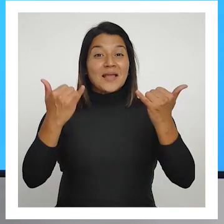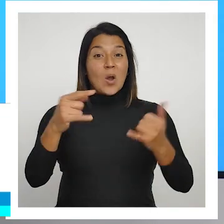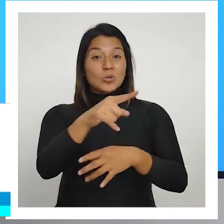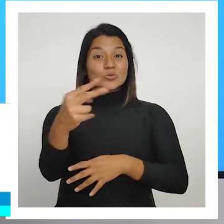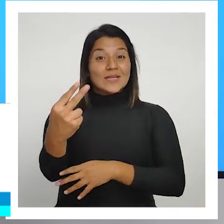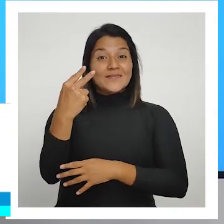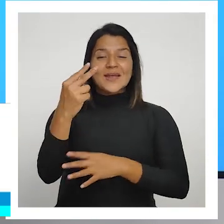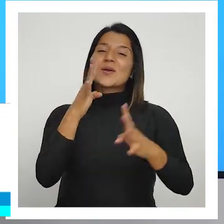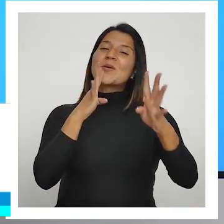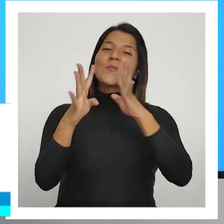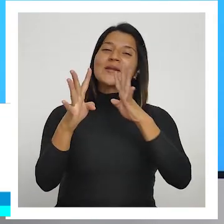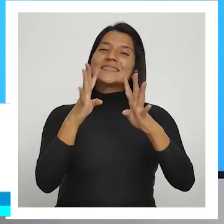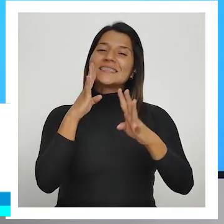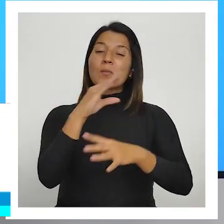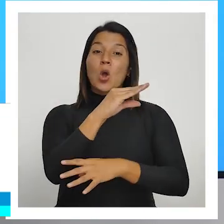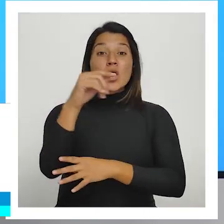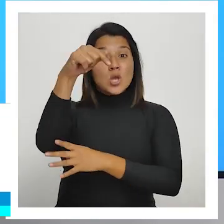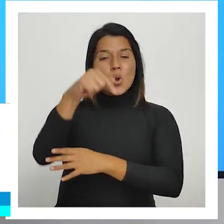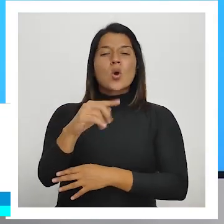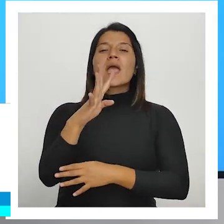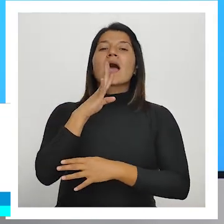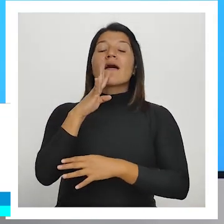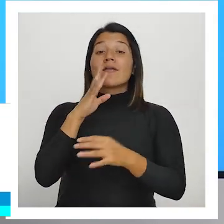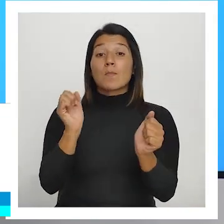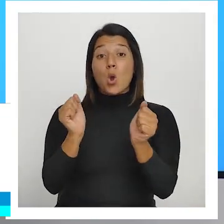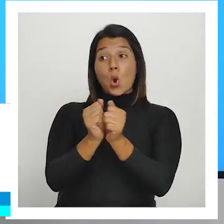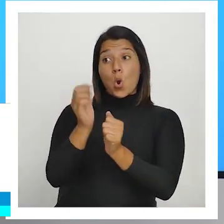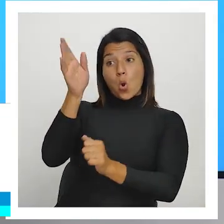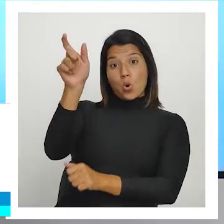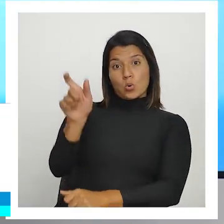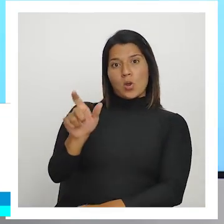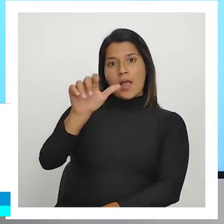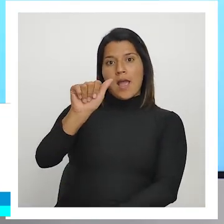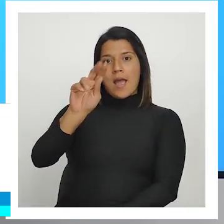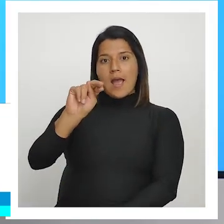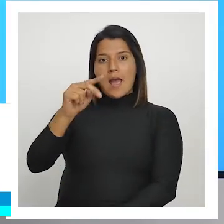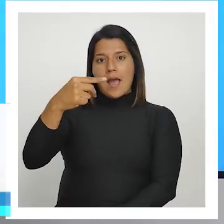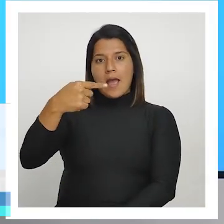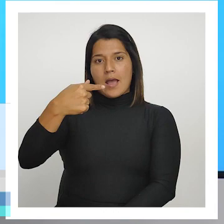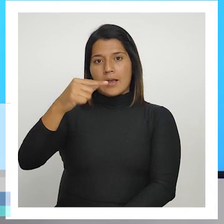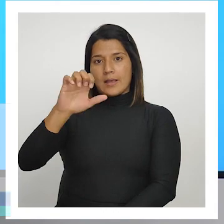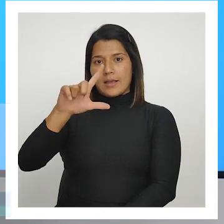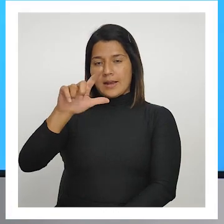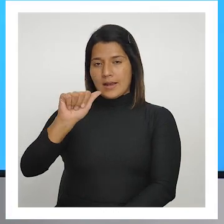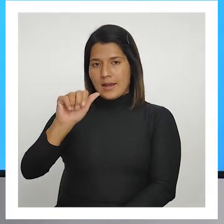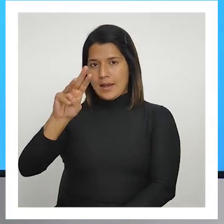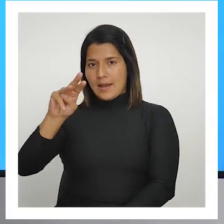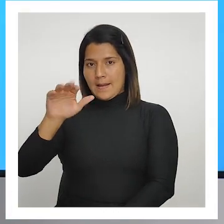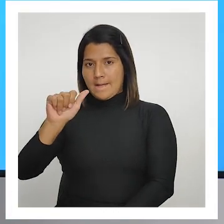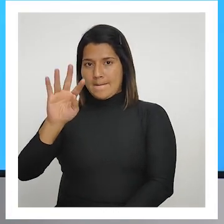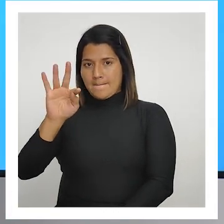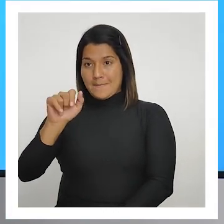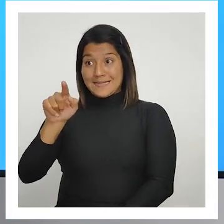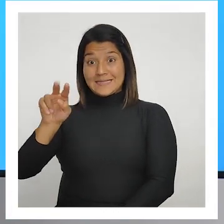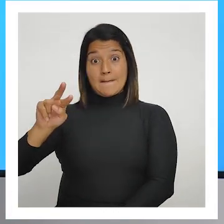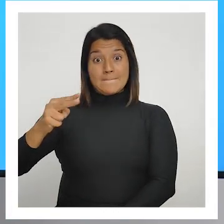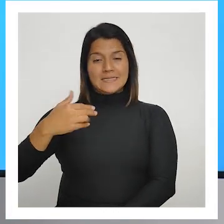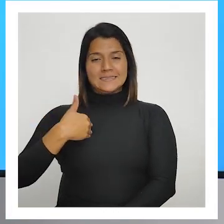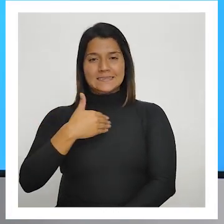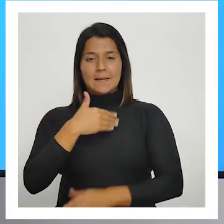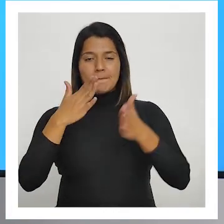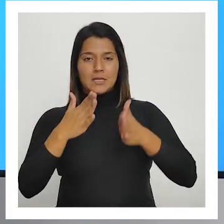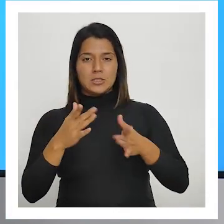Estás viendo Conversamos y hoy platicamos con Ángela Mata, quien es viceministra administrativa y